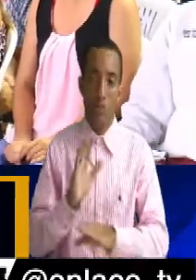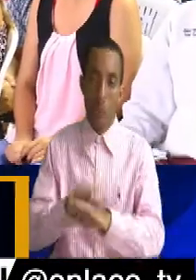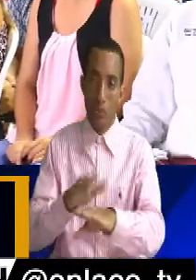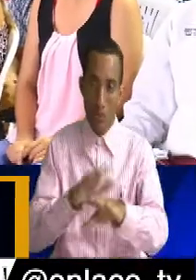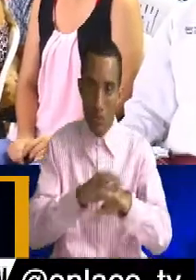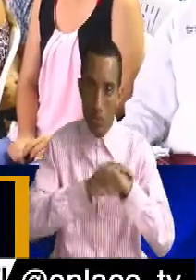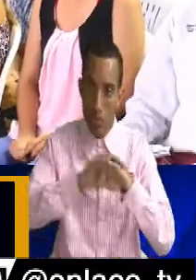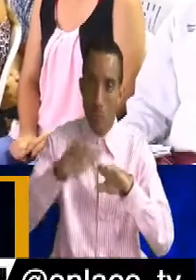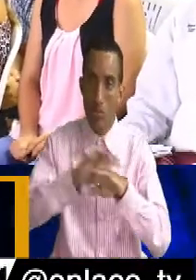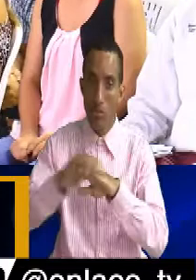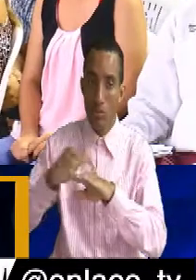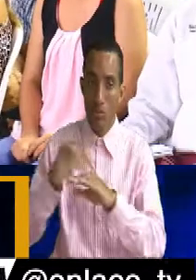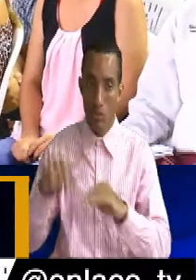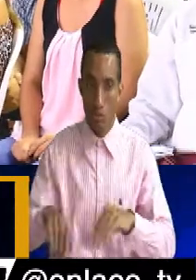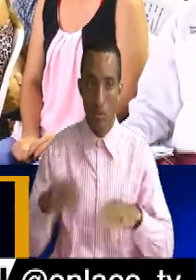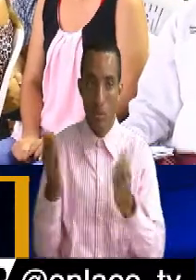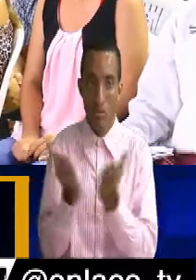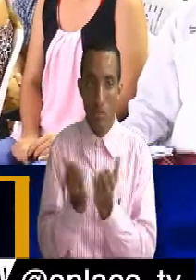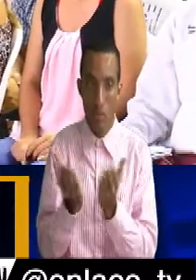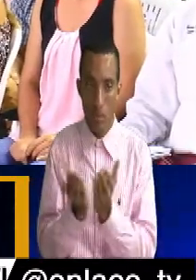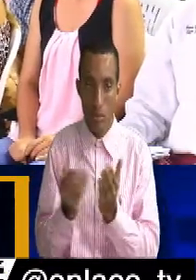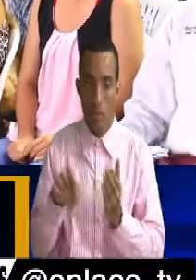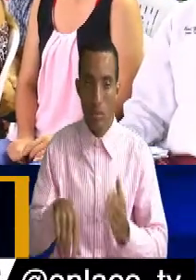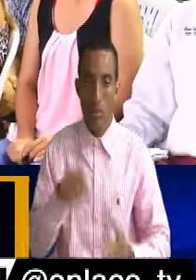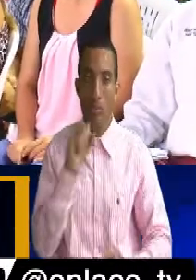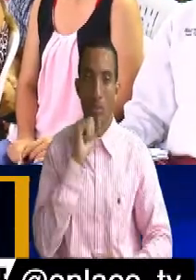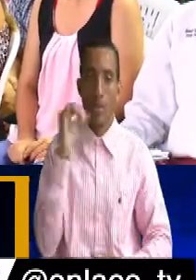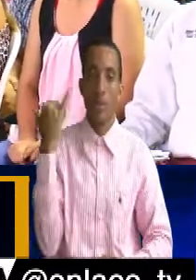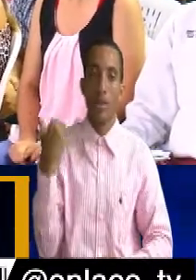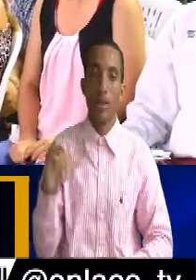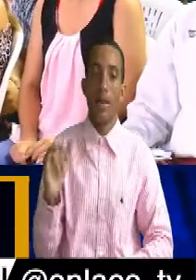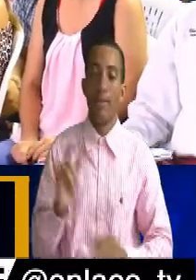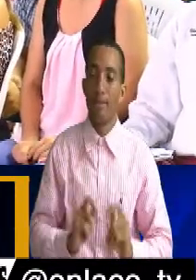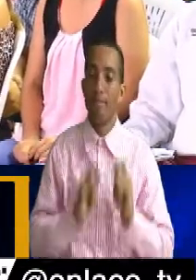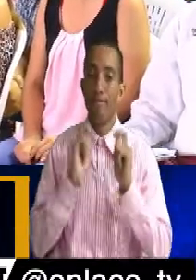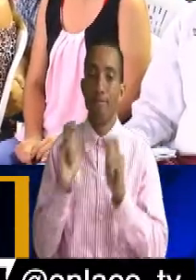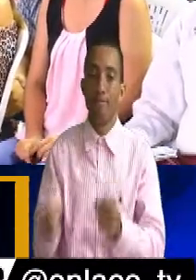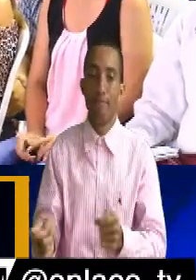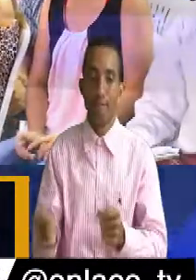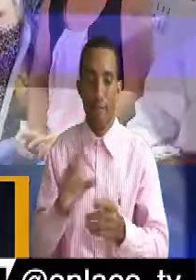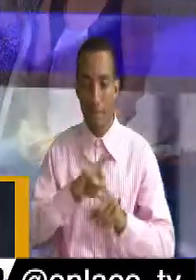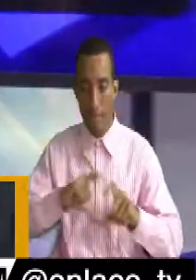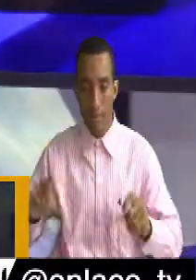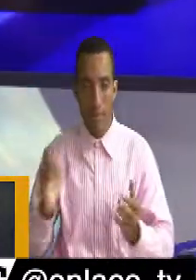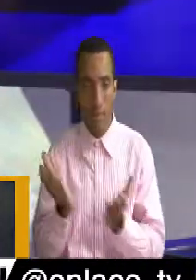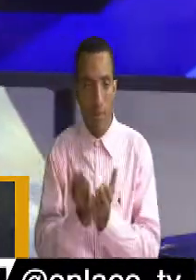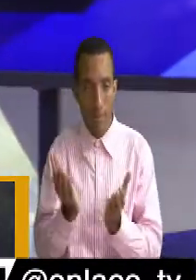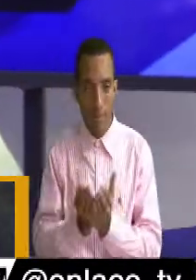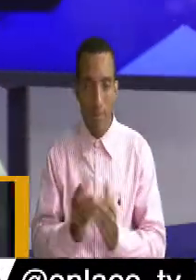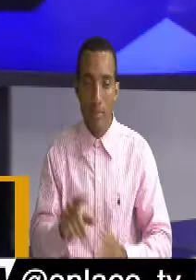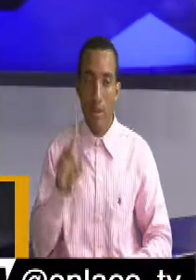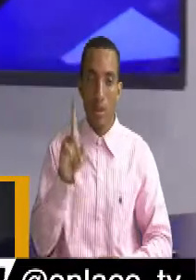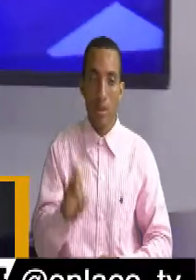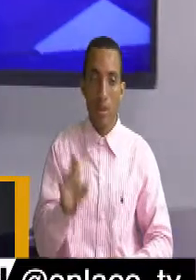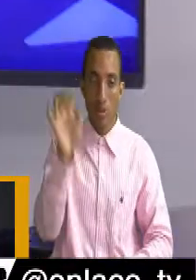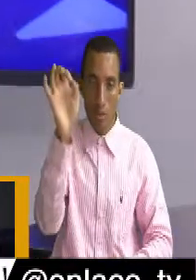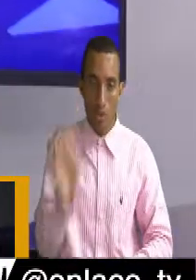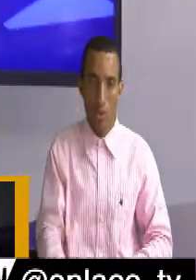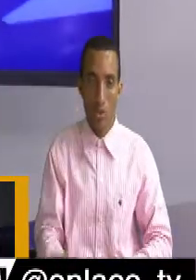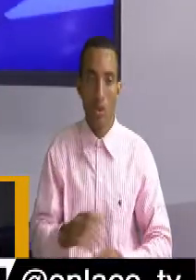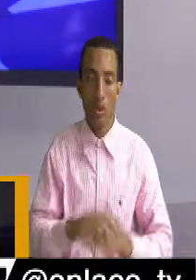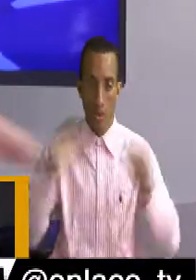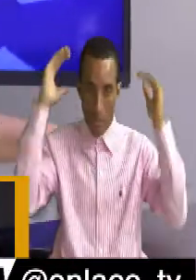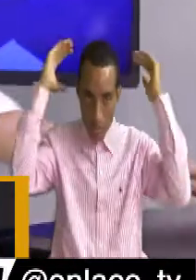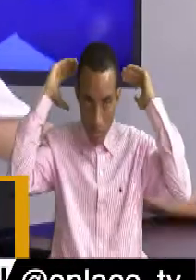los estudiantes de Barranca Bermeja, los estudiantes que ya están becados por el municipio. Los esperan a las 6:00 de la tarde en el Coliseo Luis